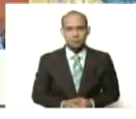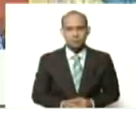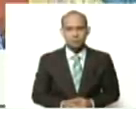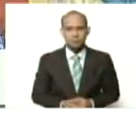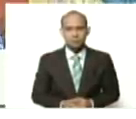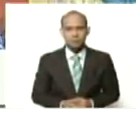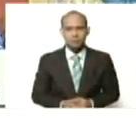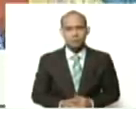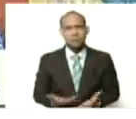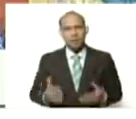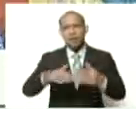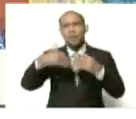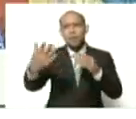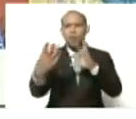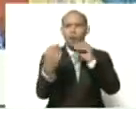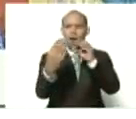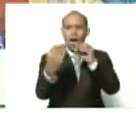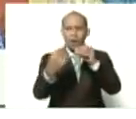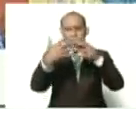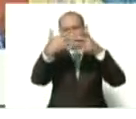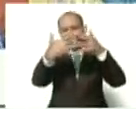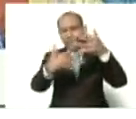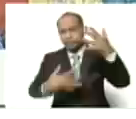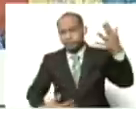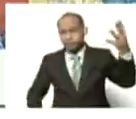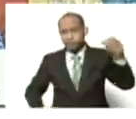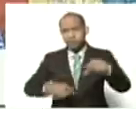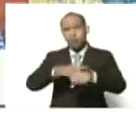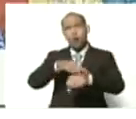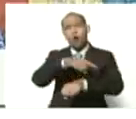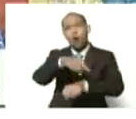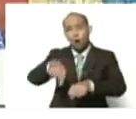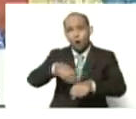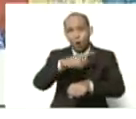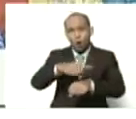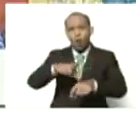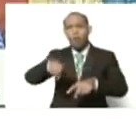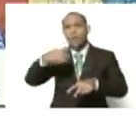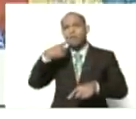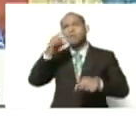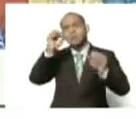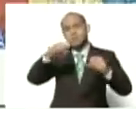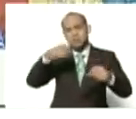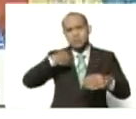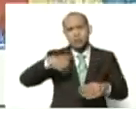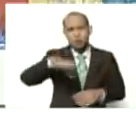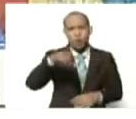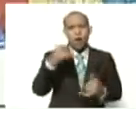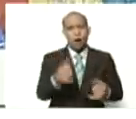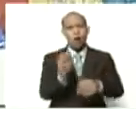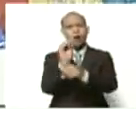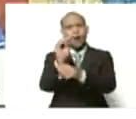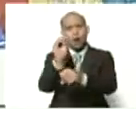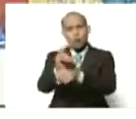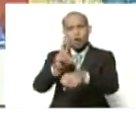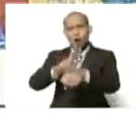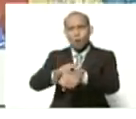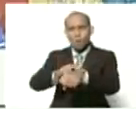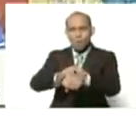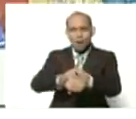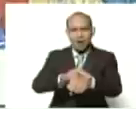Bueno, después se habló mucho con esas personas y afortunadamente después se dieron. Y están bajo cuidados